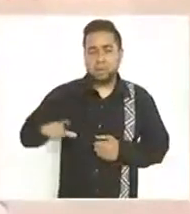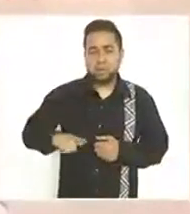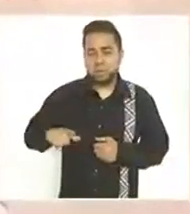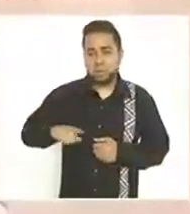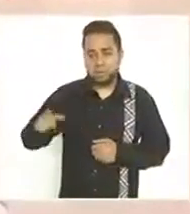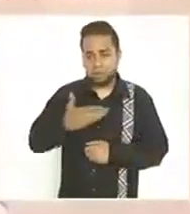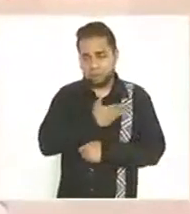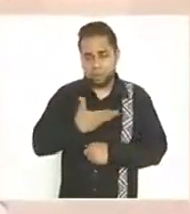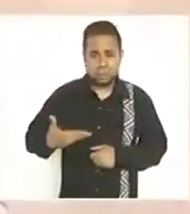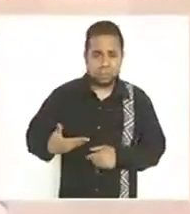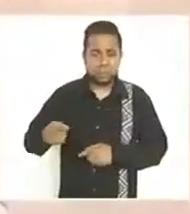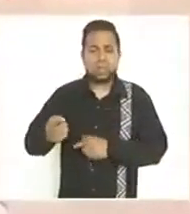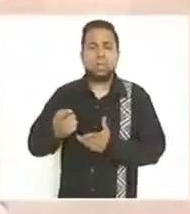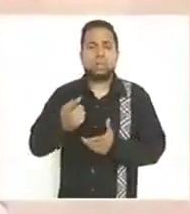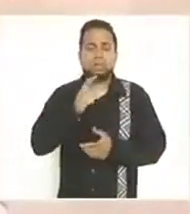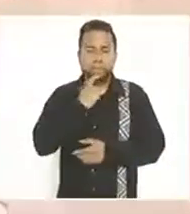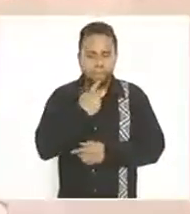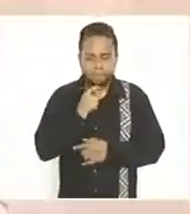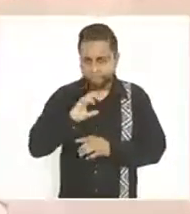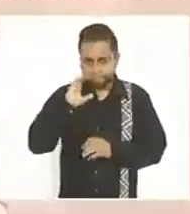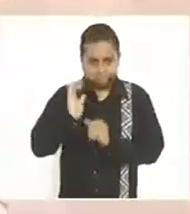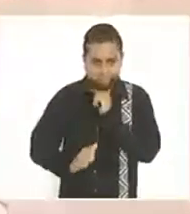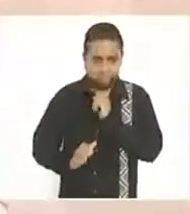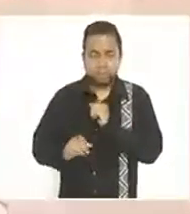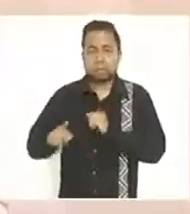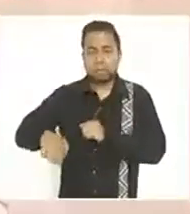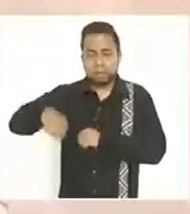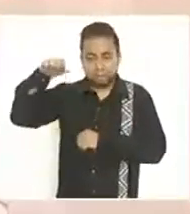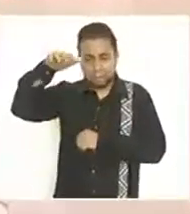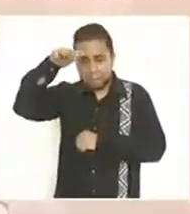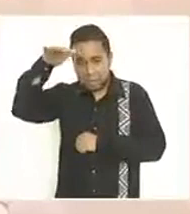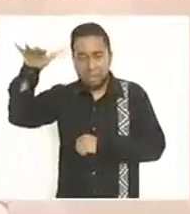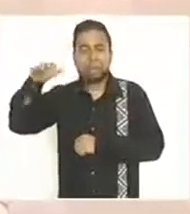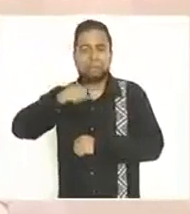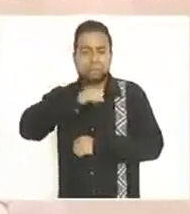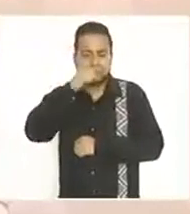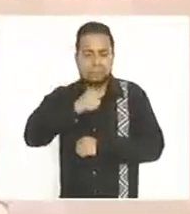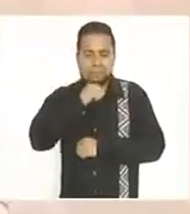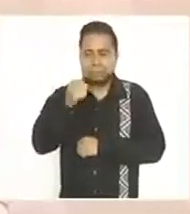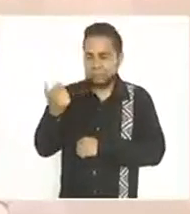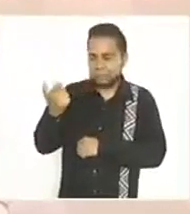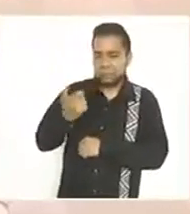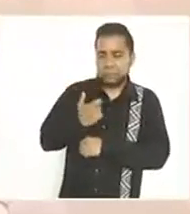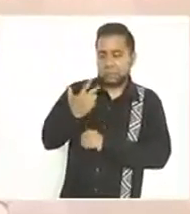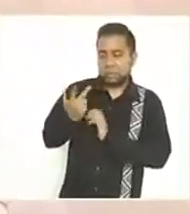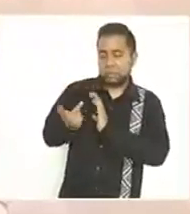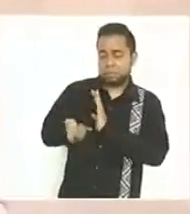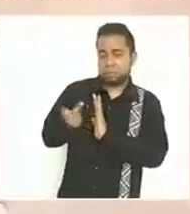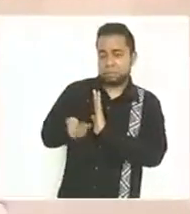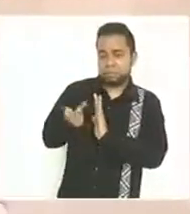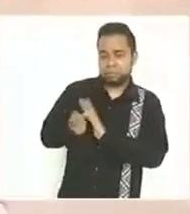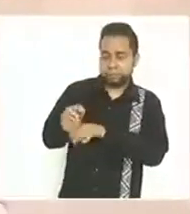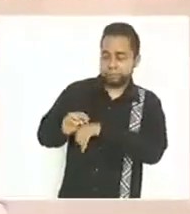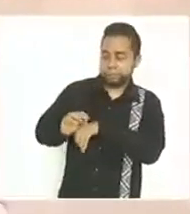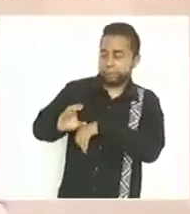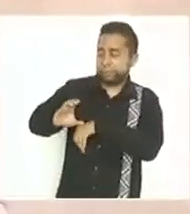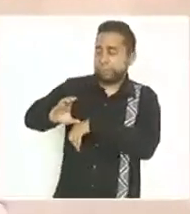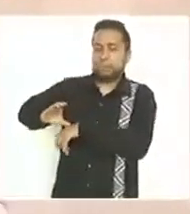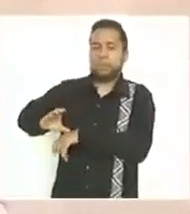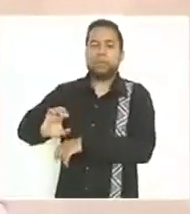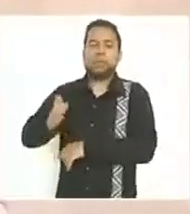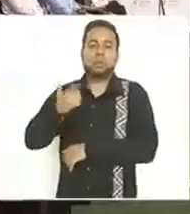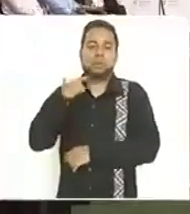del presidente López Obrador, los adultos mayores recibirán cinco veces más que en el